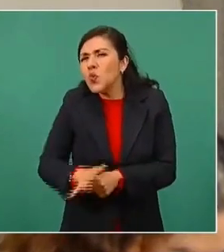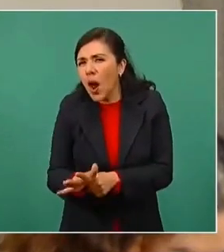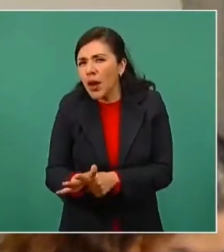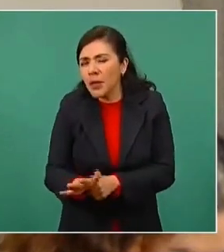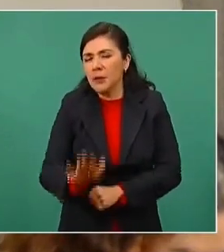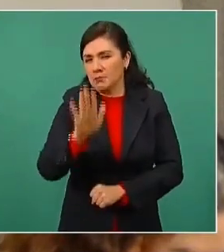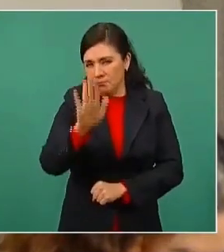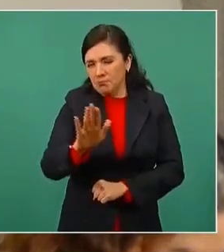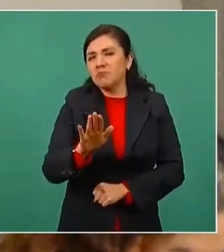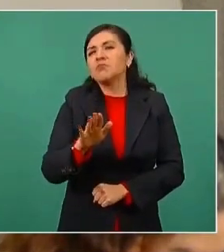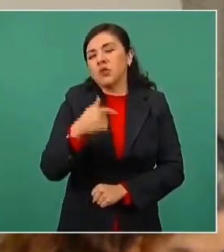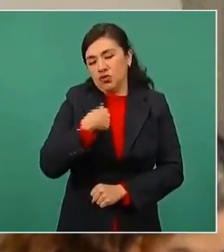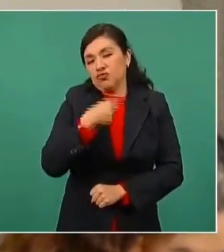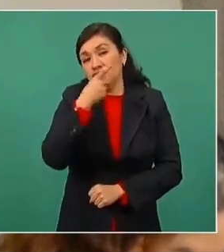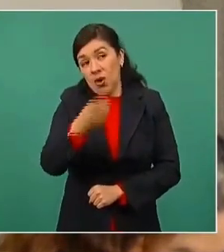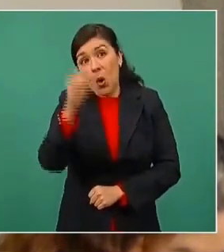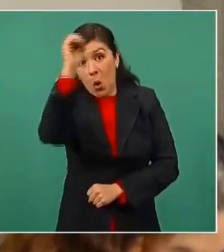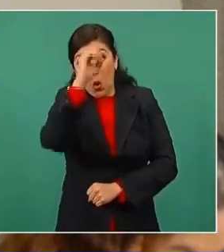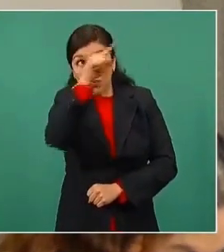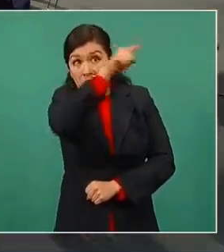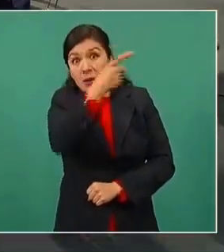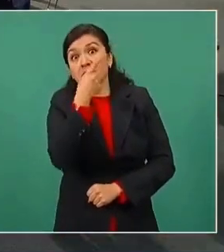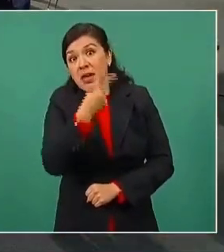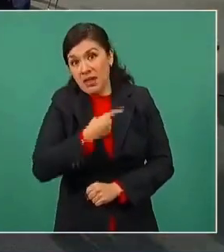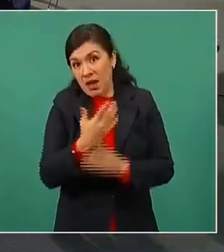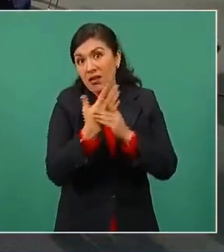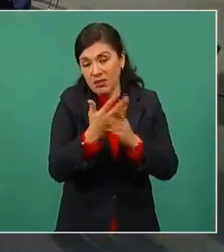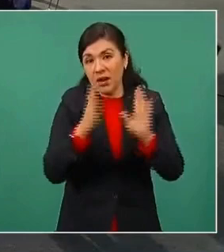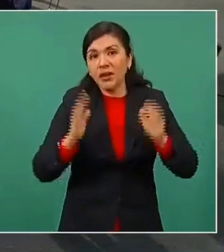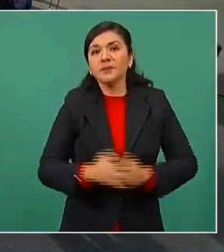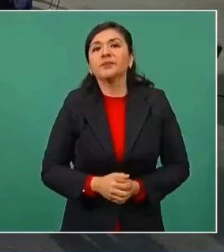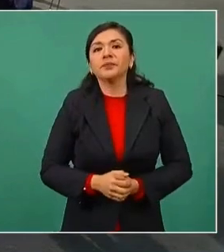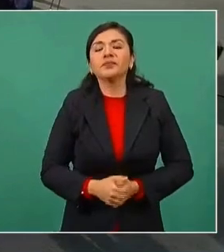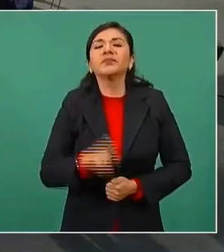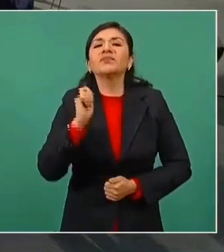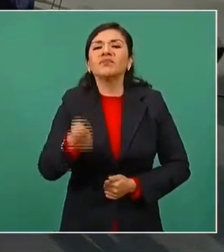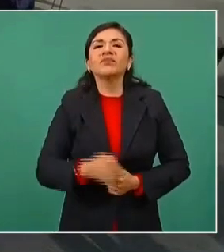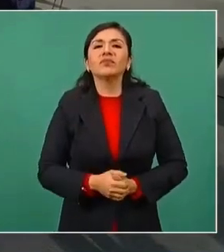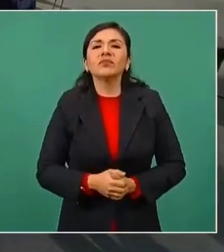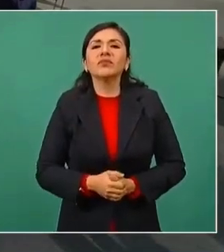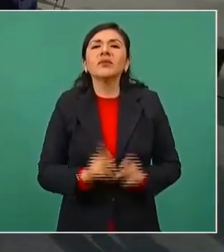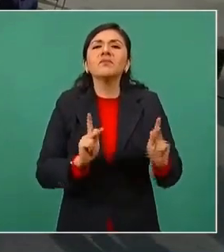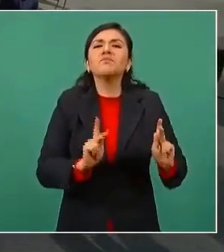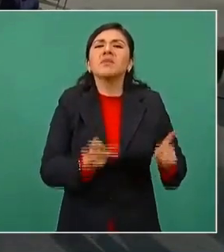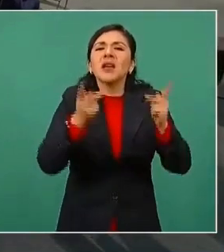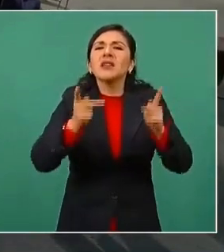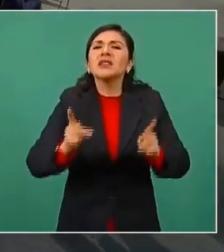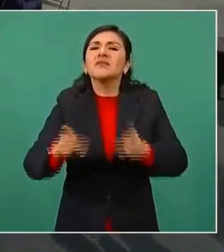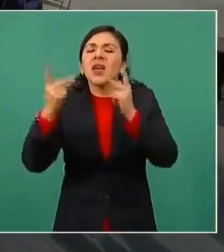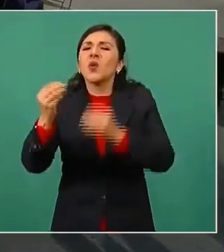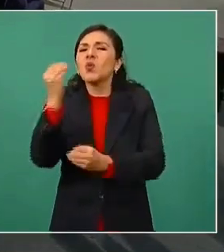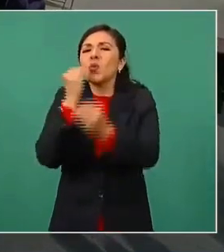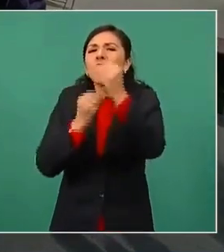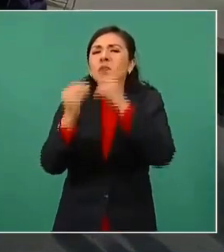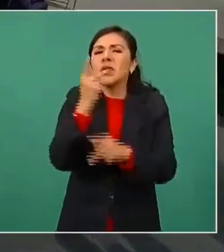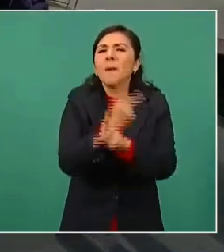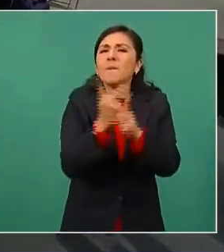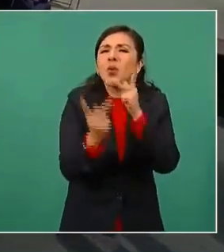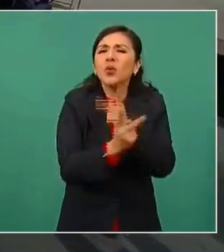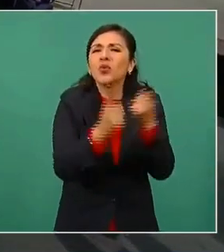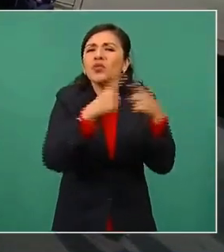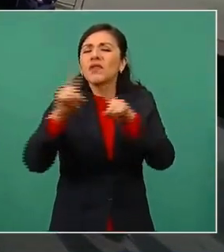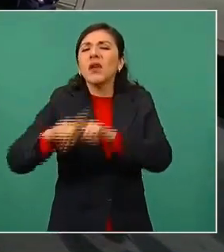nada más y nada menos, a opinión de ellos, que las cadenas de distribución de alimentos y otros enseres